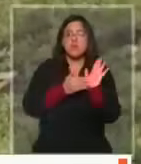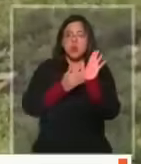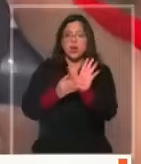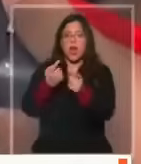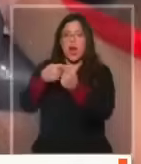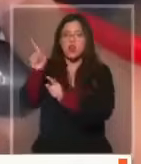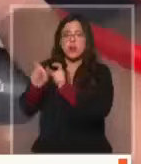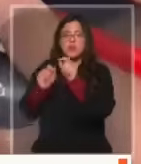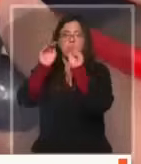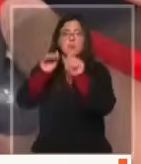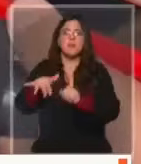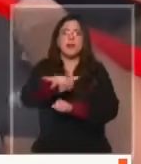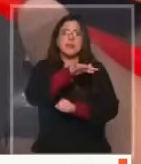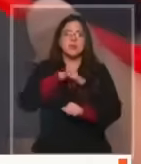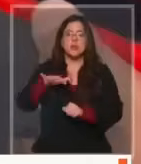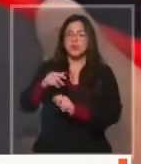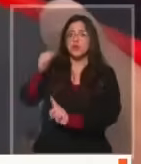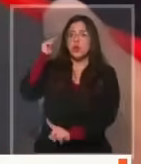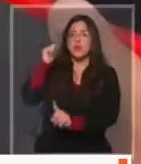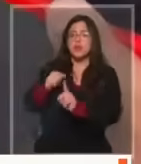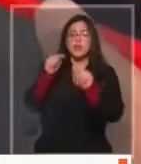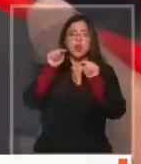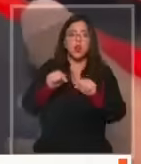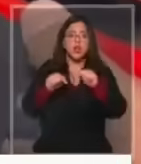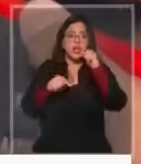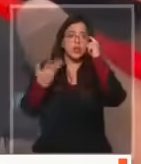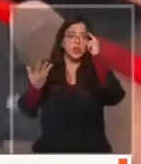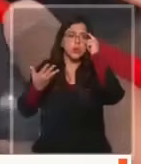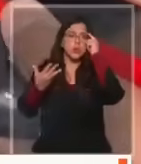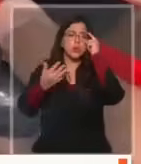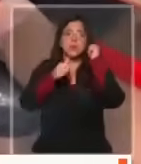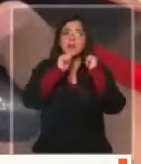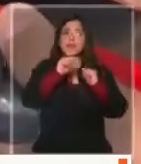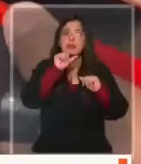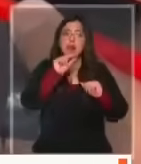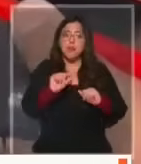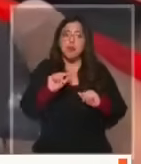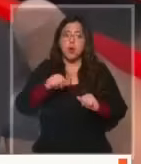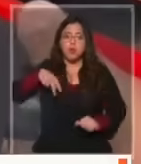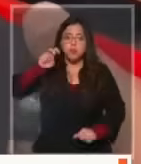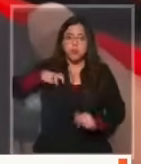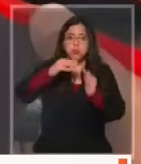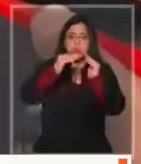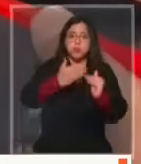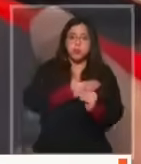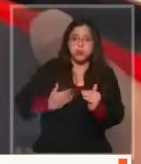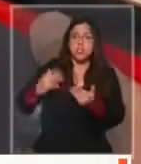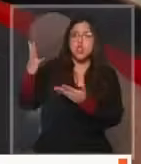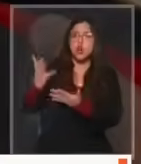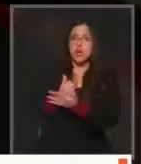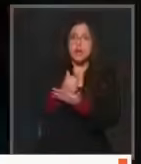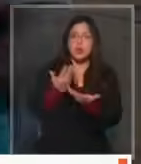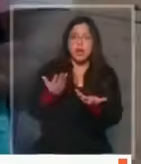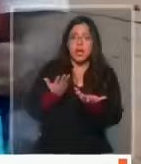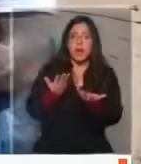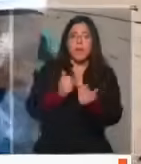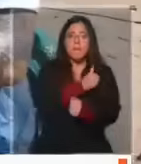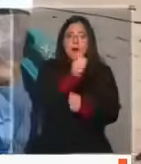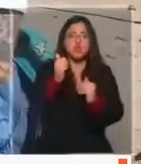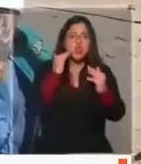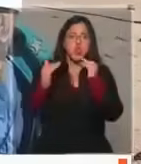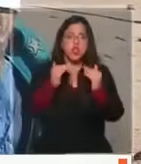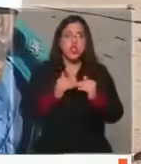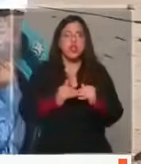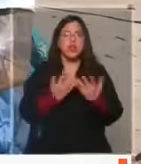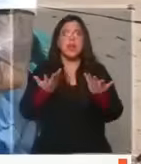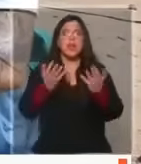situación. La idea es que con esto, cuando ya nos queda poquito para llegar a la moneda, logremos cosas que sean para todos los niños. Bendiciones a cada uno de